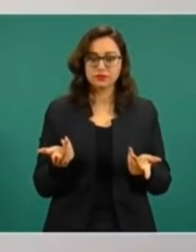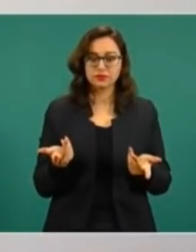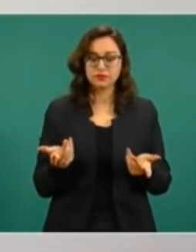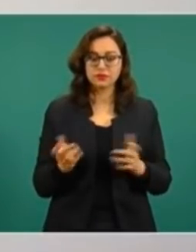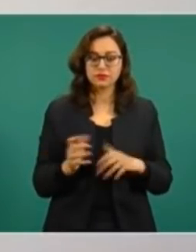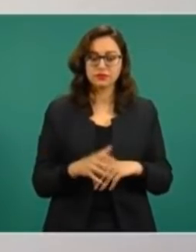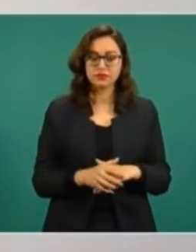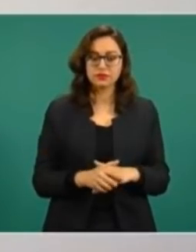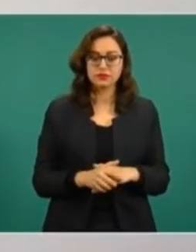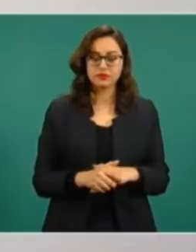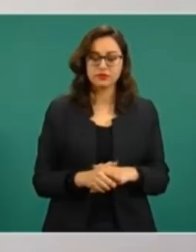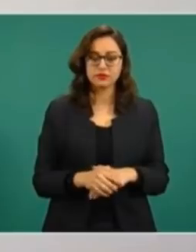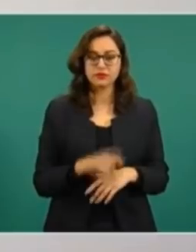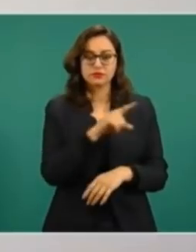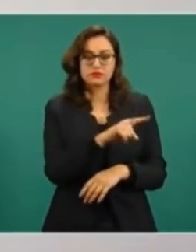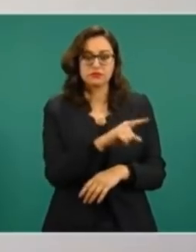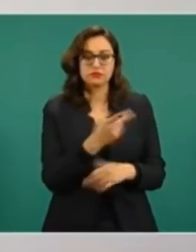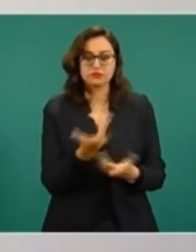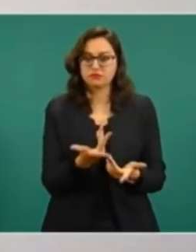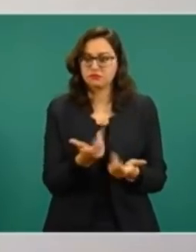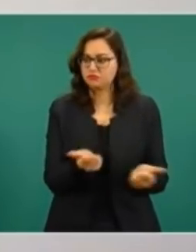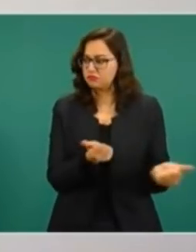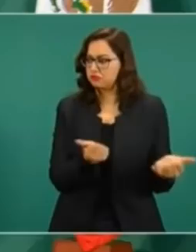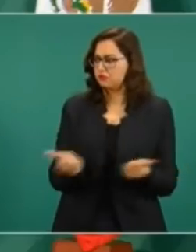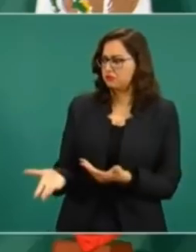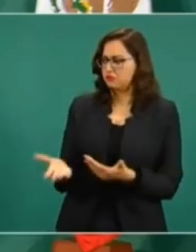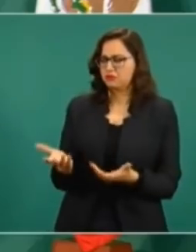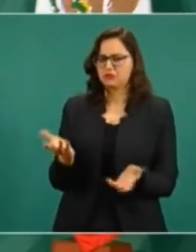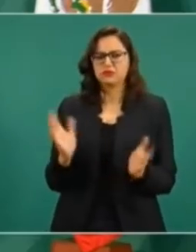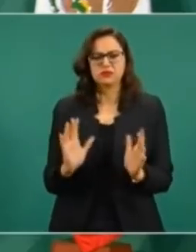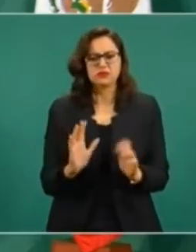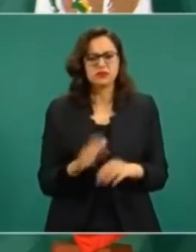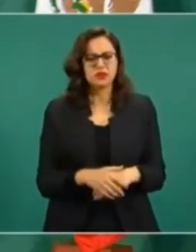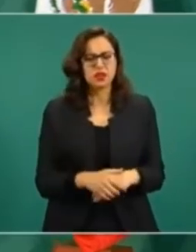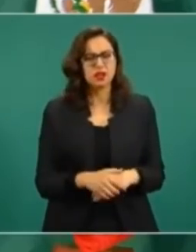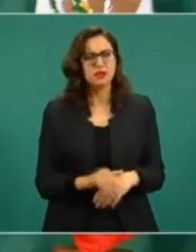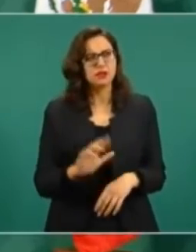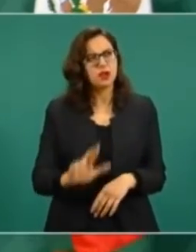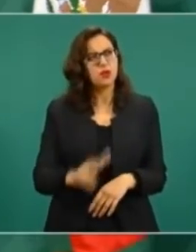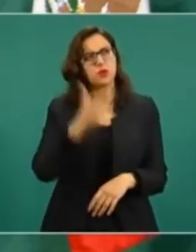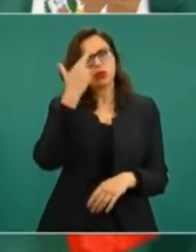no los equipos. Hubo un gobierno, creo que con Calderón,